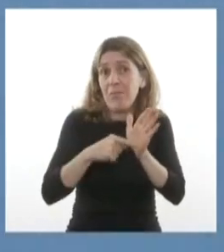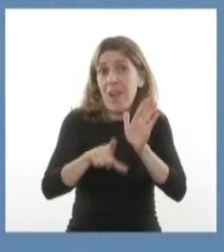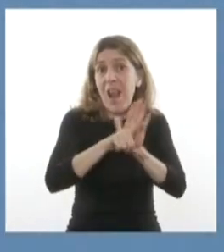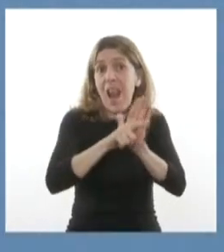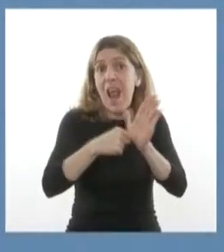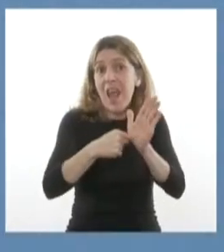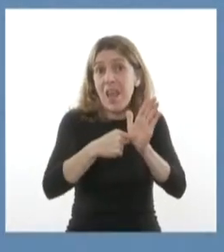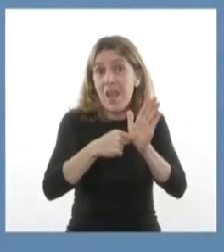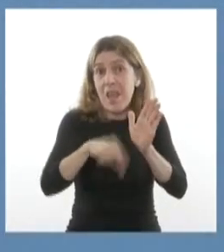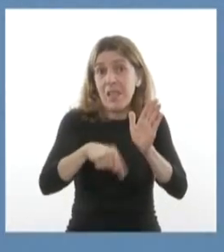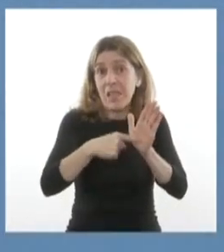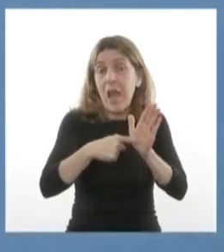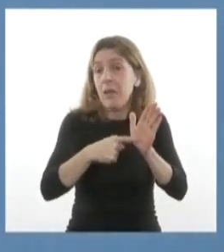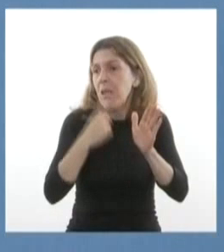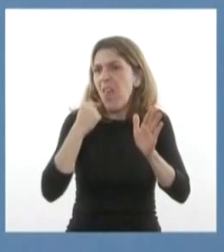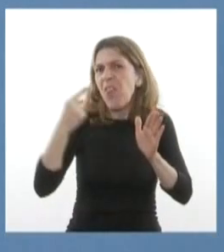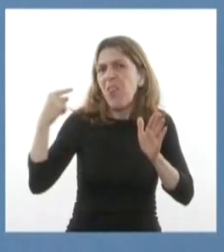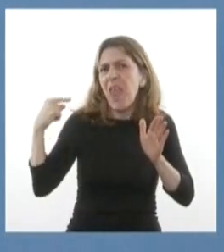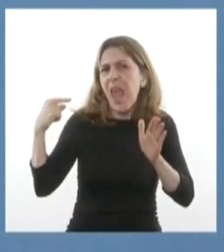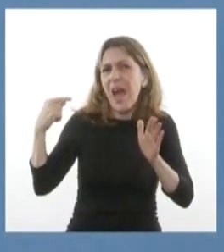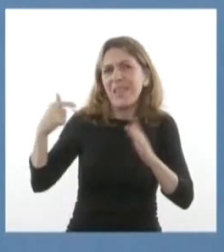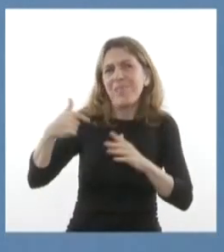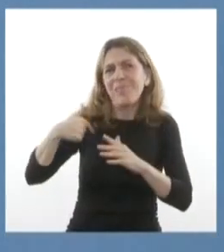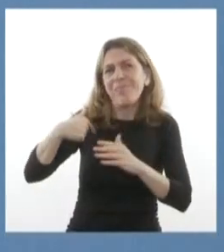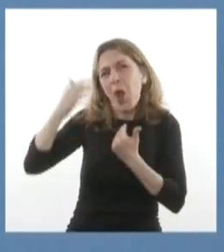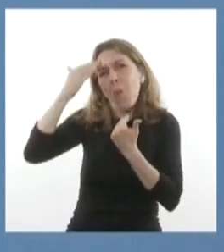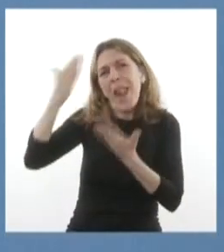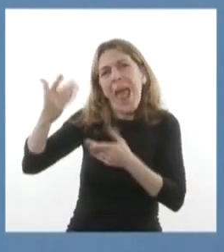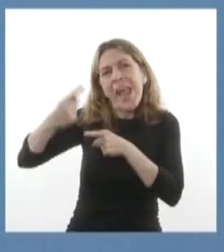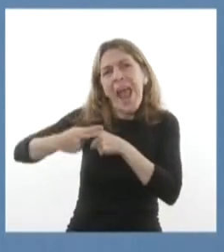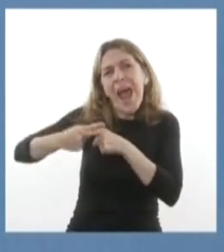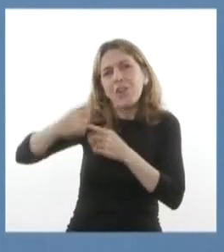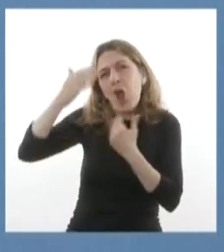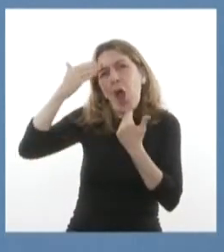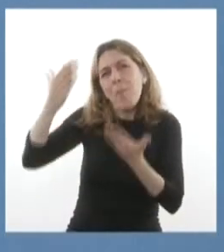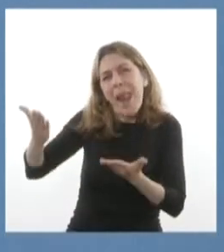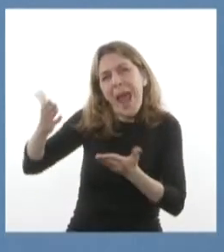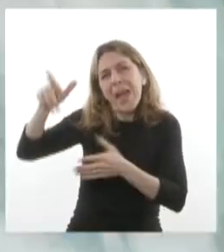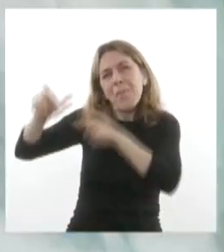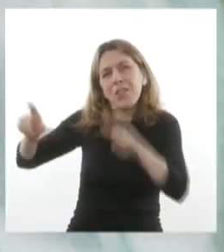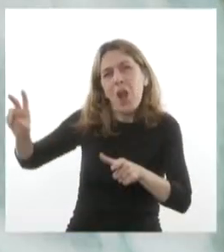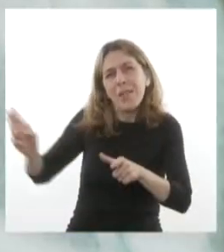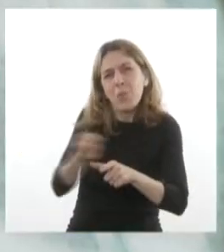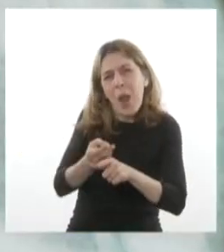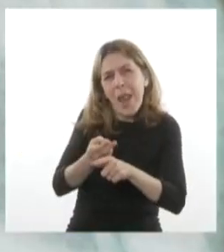Días atrás, cuando recordábamos a los que nos dejaron en la pandemia,